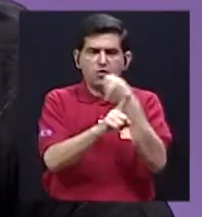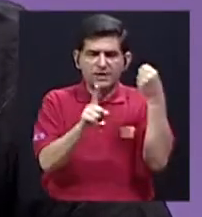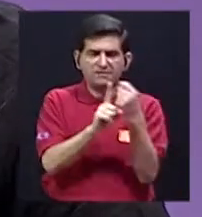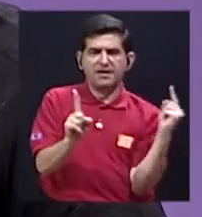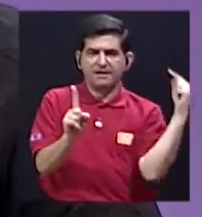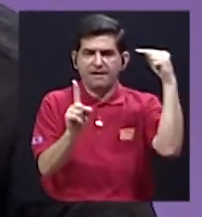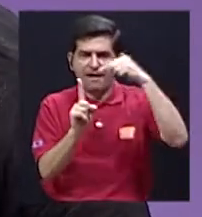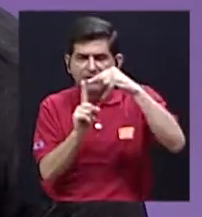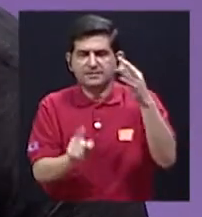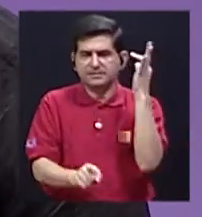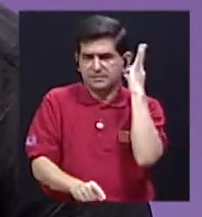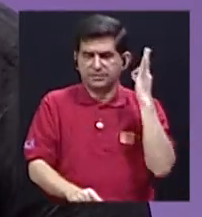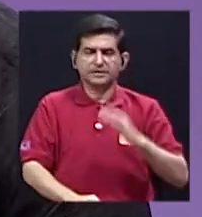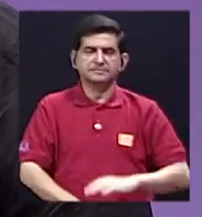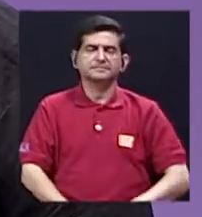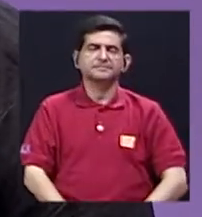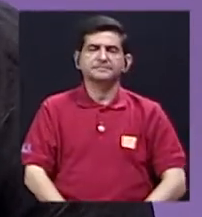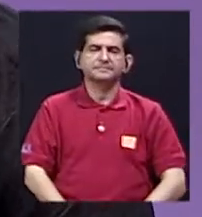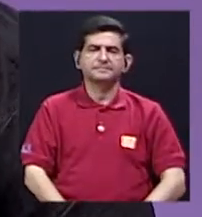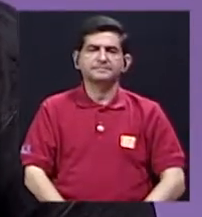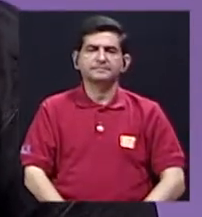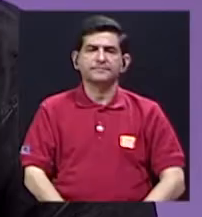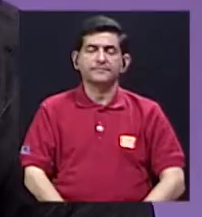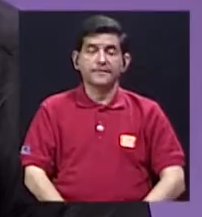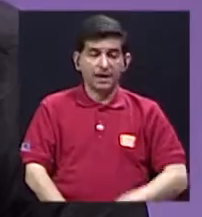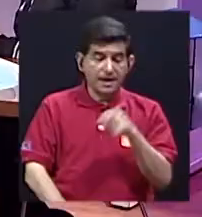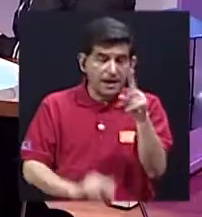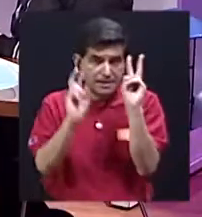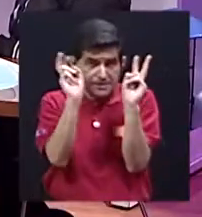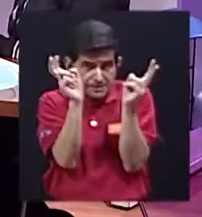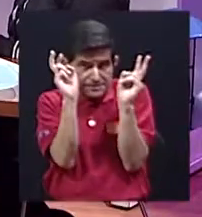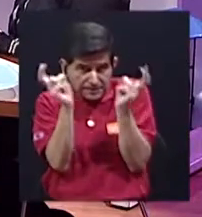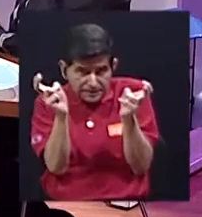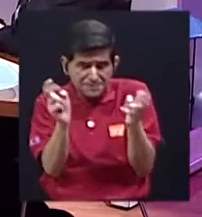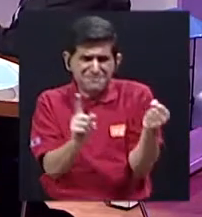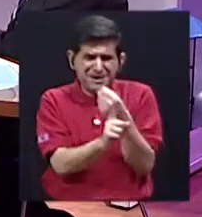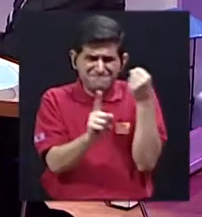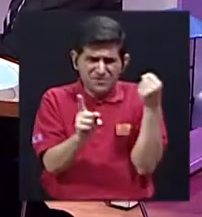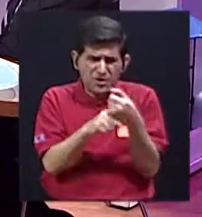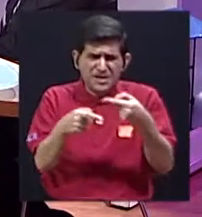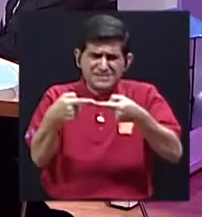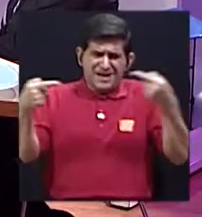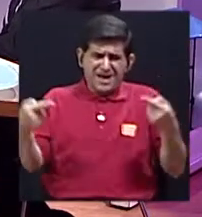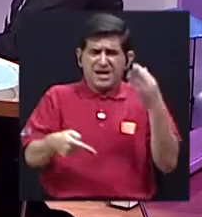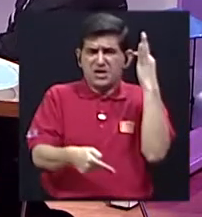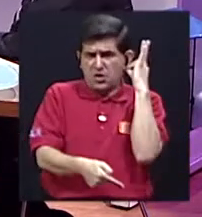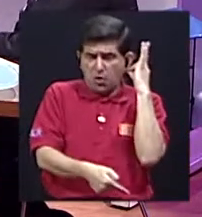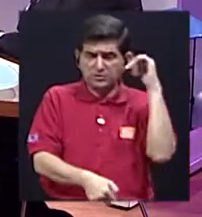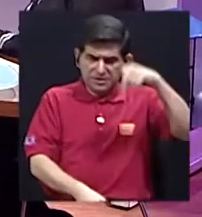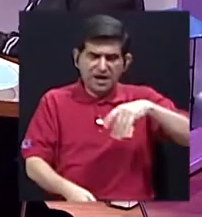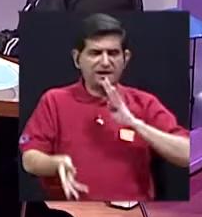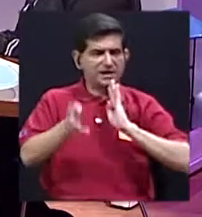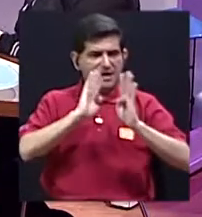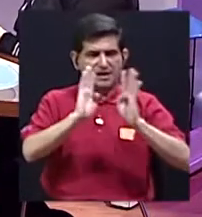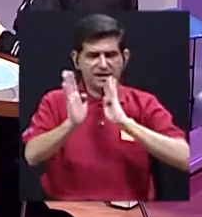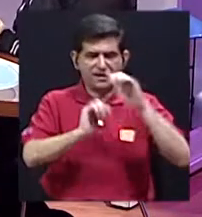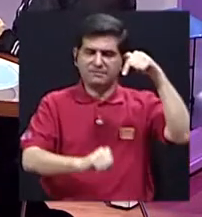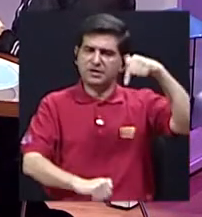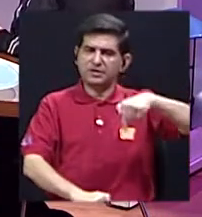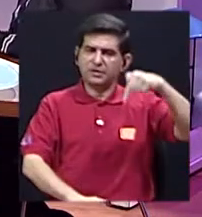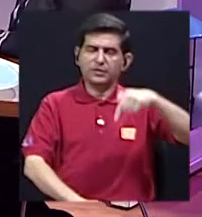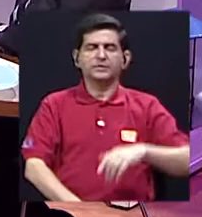hacia las mujeres y sobre ese tema y sobre violencia contra las mujeres es que vamos a conversar hoy